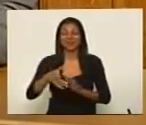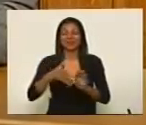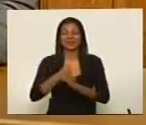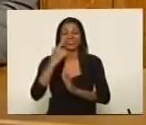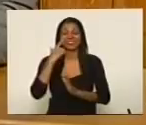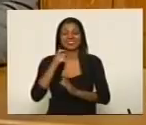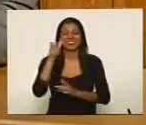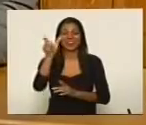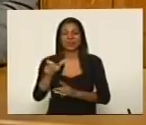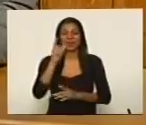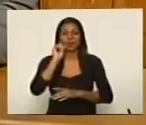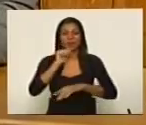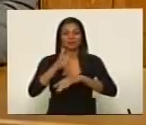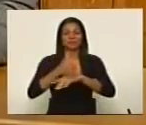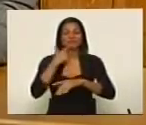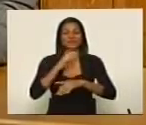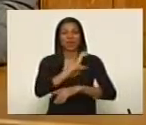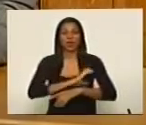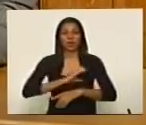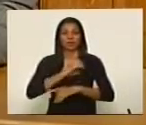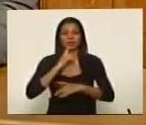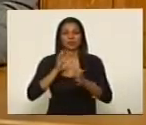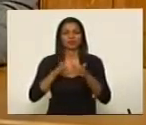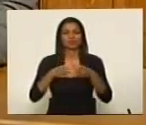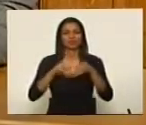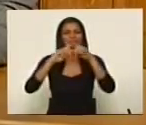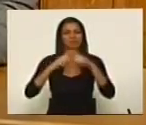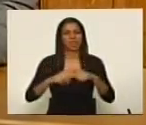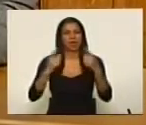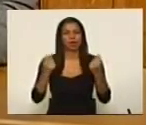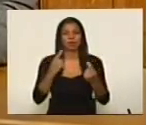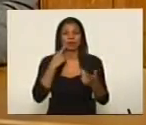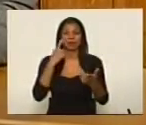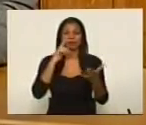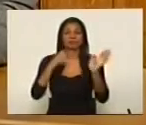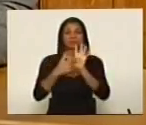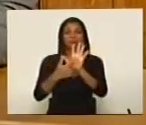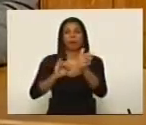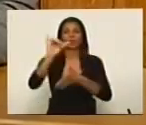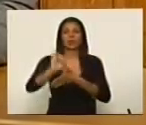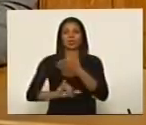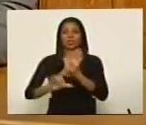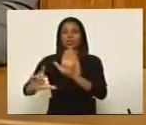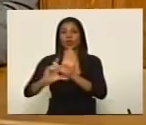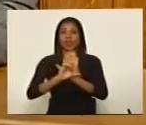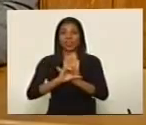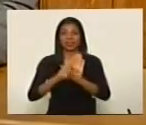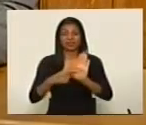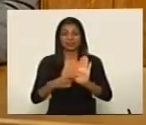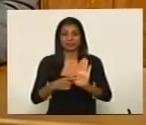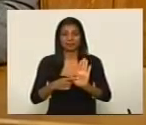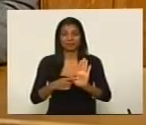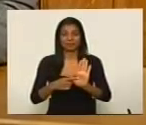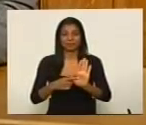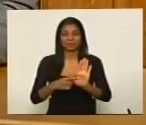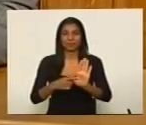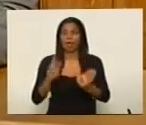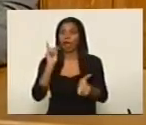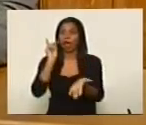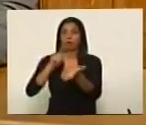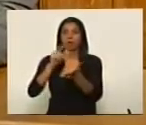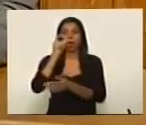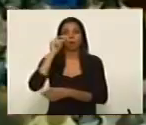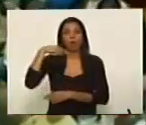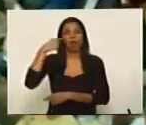de Economía Productiva y Diversificada, para hacer la presentación del referido proyecto de ley. Durante su intervención